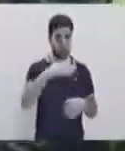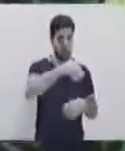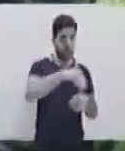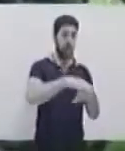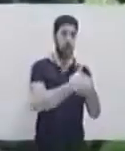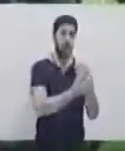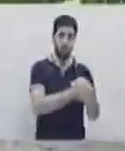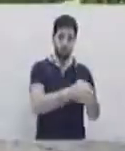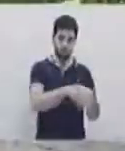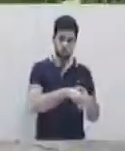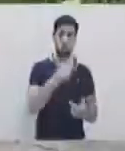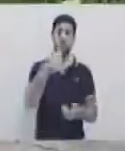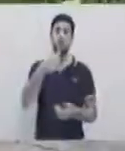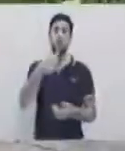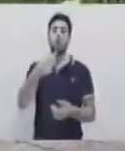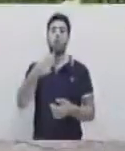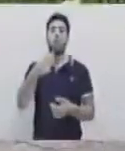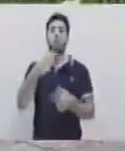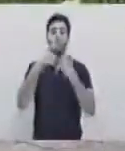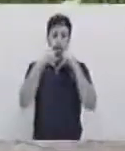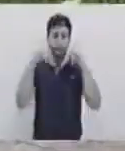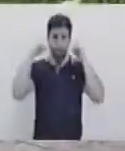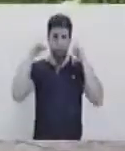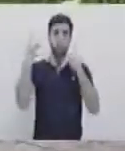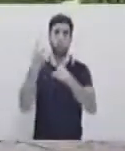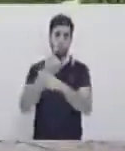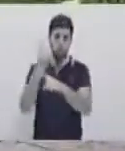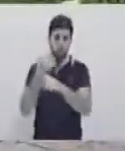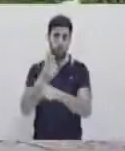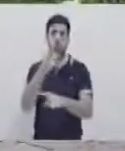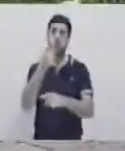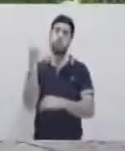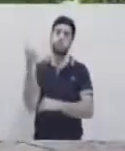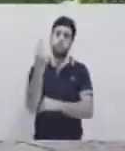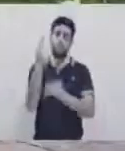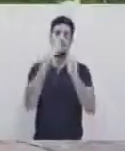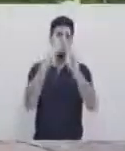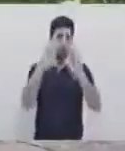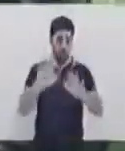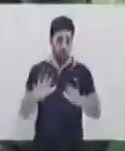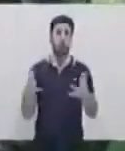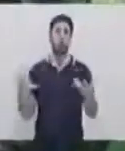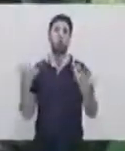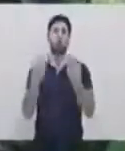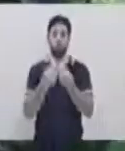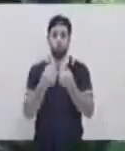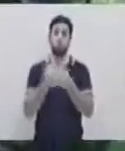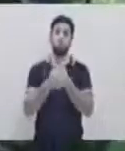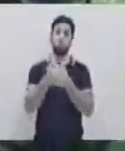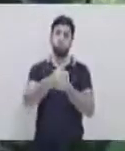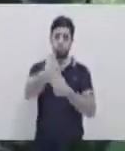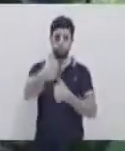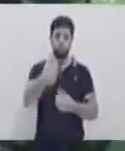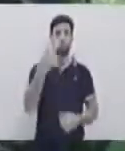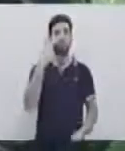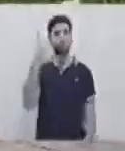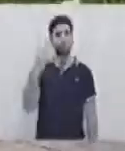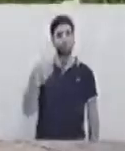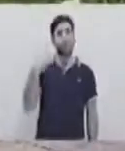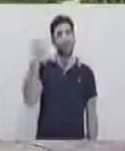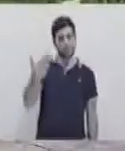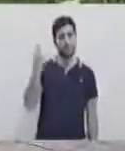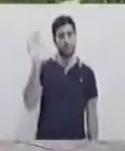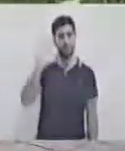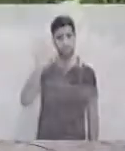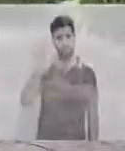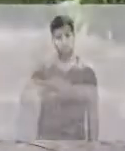siempre las manos, utilizar la mascarilla. Es importante que nos quedemos en casa. Juntos saldremos adelante.